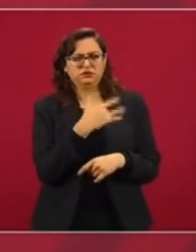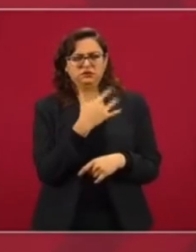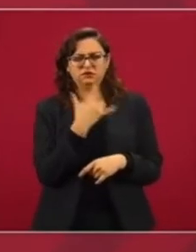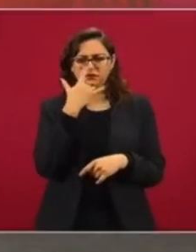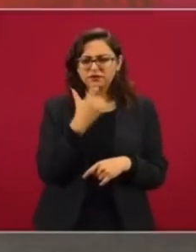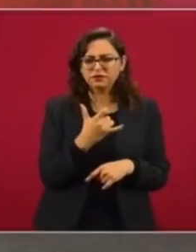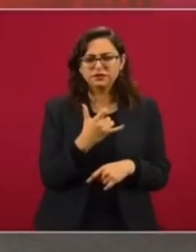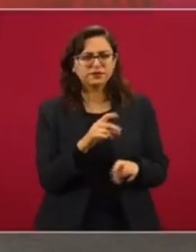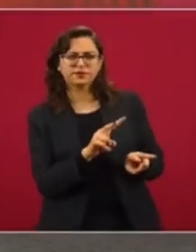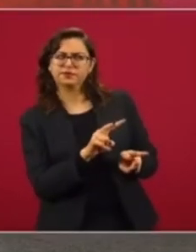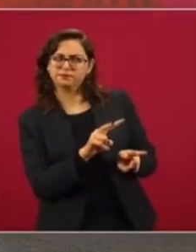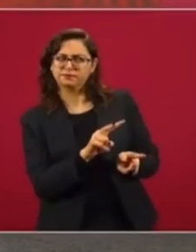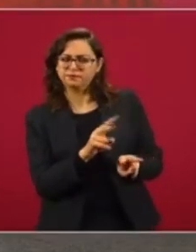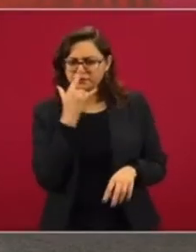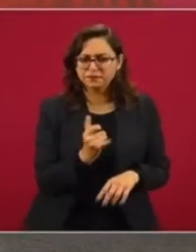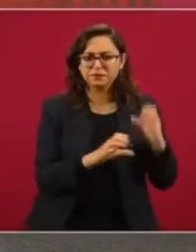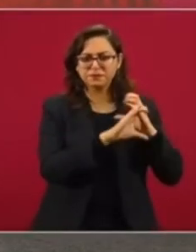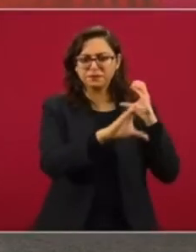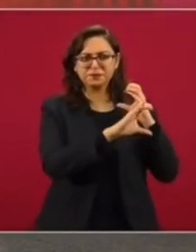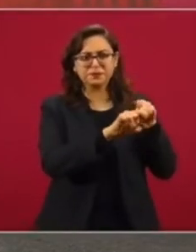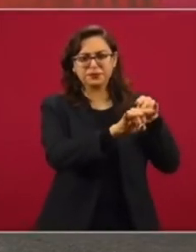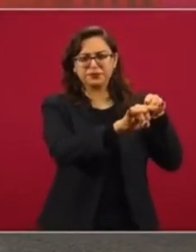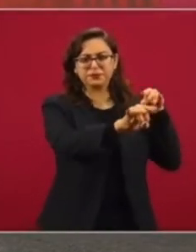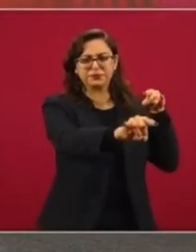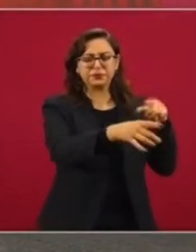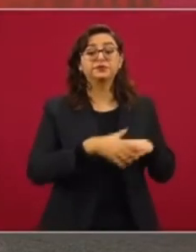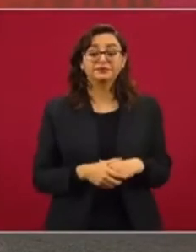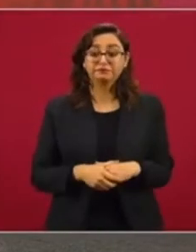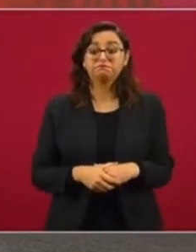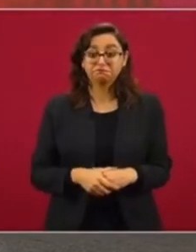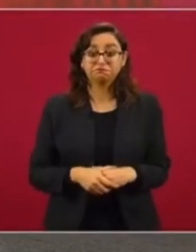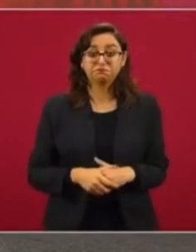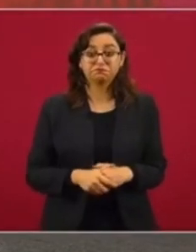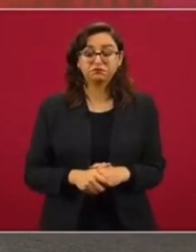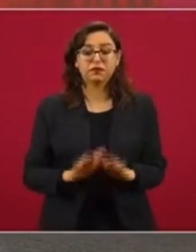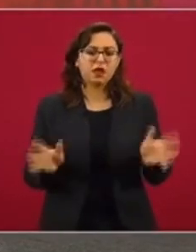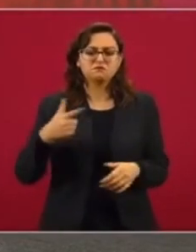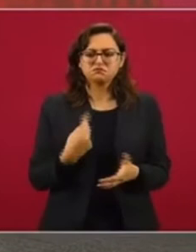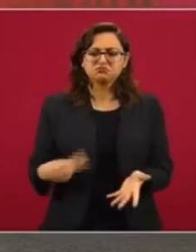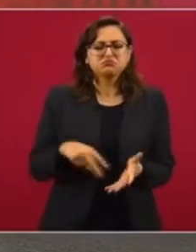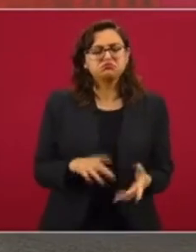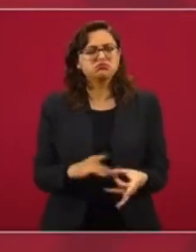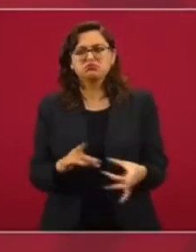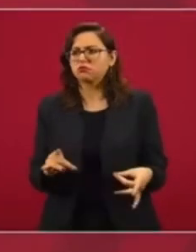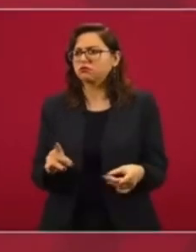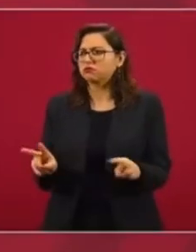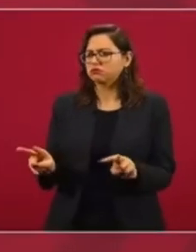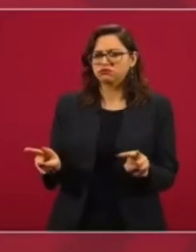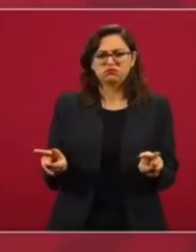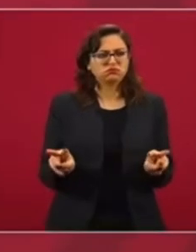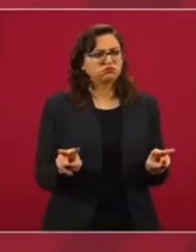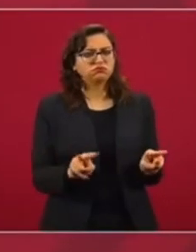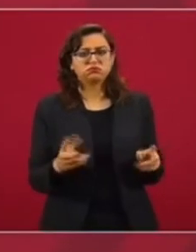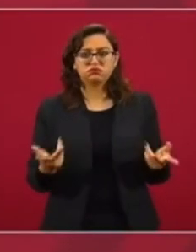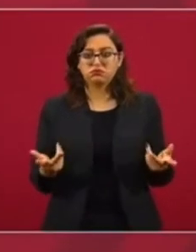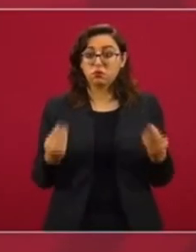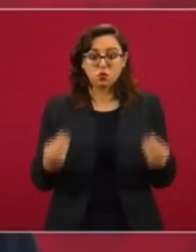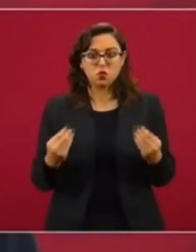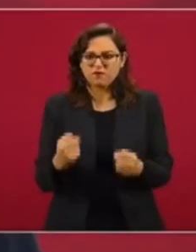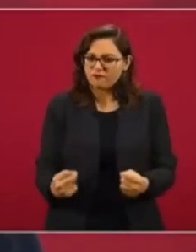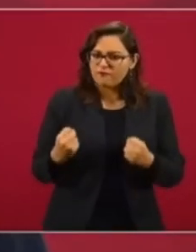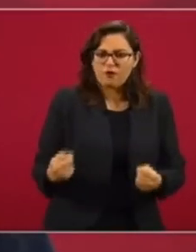tipo de acto. Y en efecto, pues ya había un ambiente pues de mucha pasión.